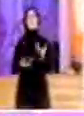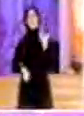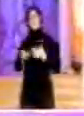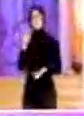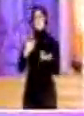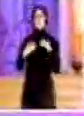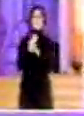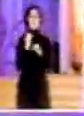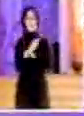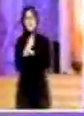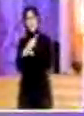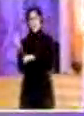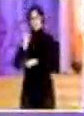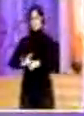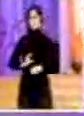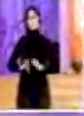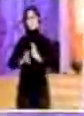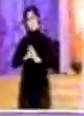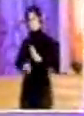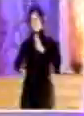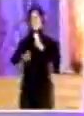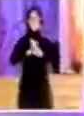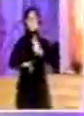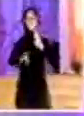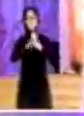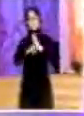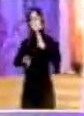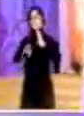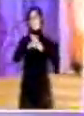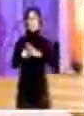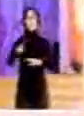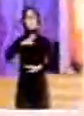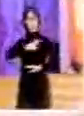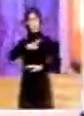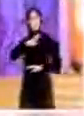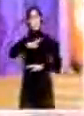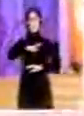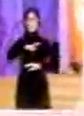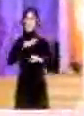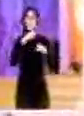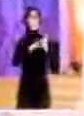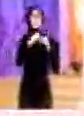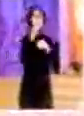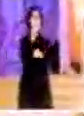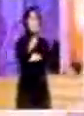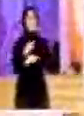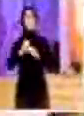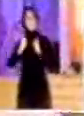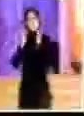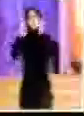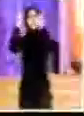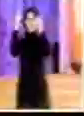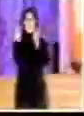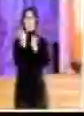más horas, pero cobra igual. Es capaz de salvar vidas con poco material. Mientras él trabaja